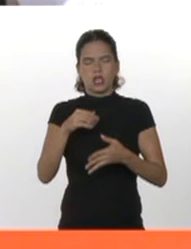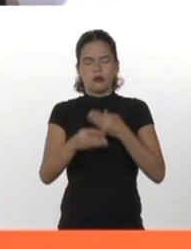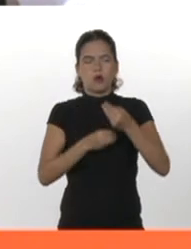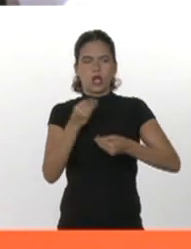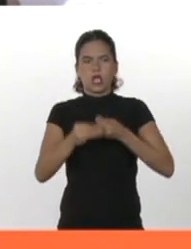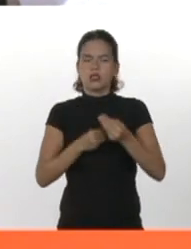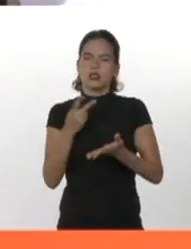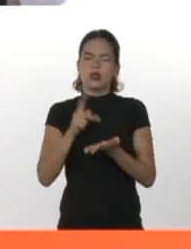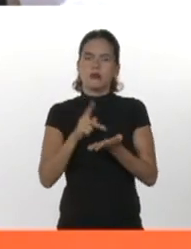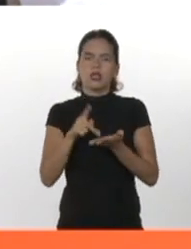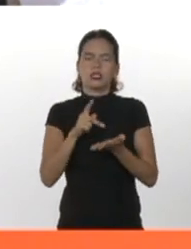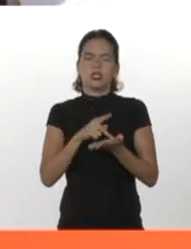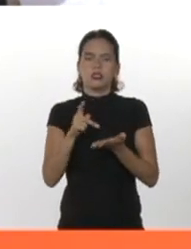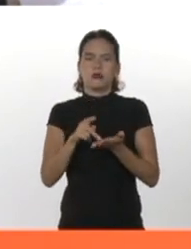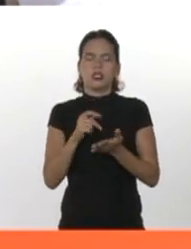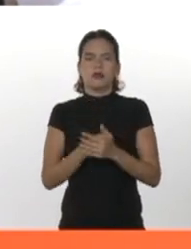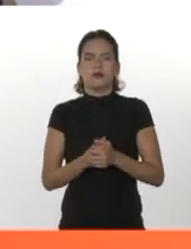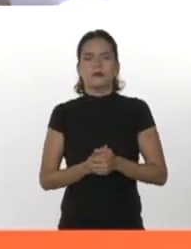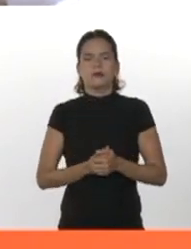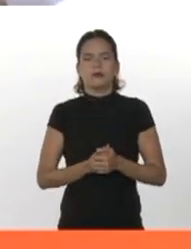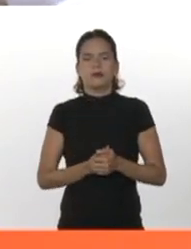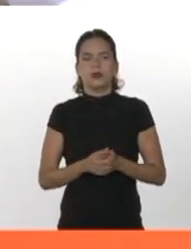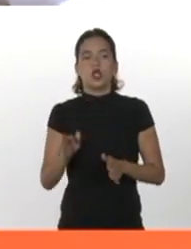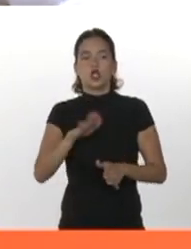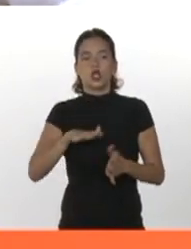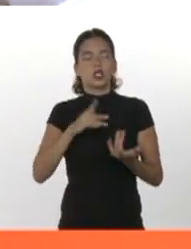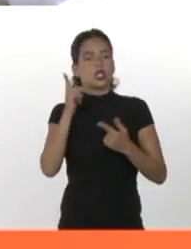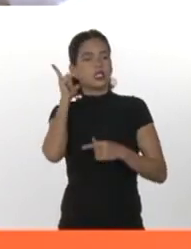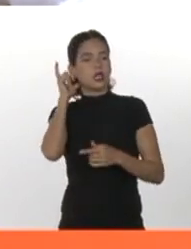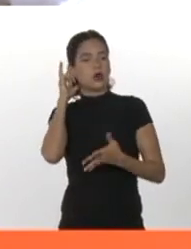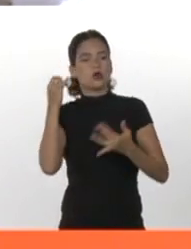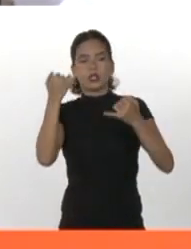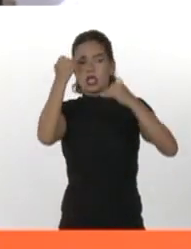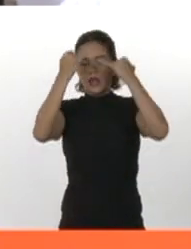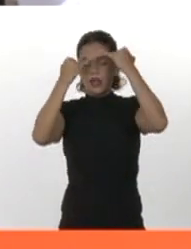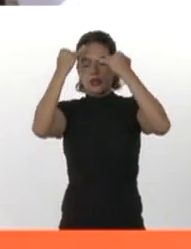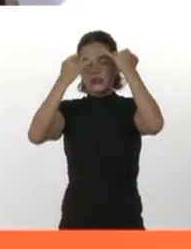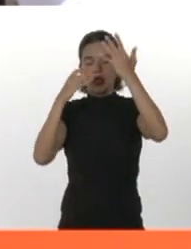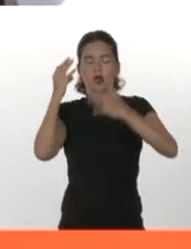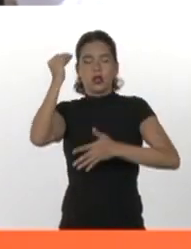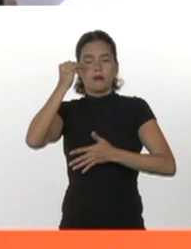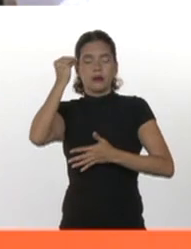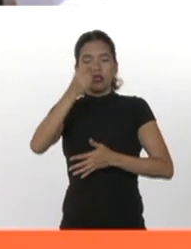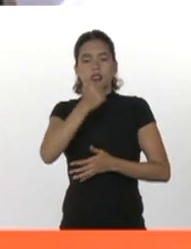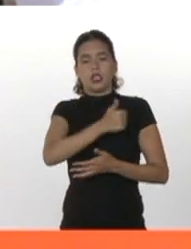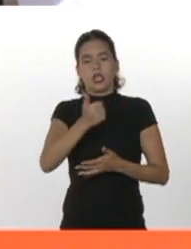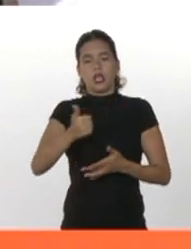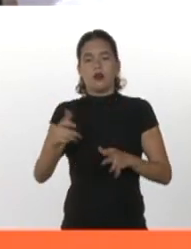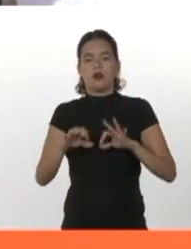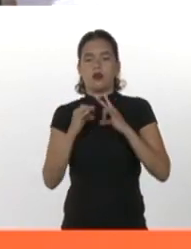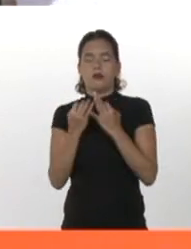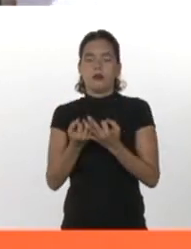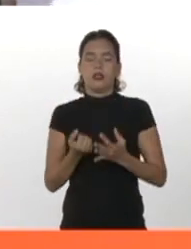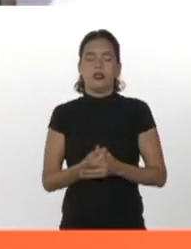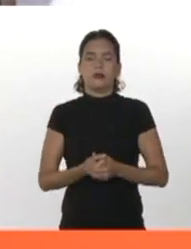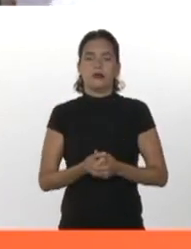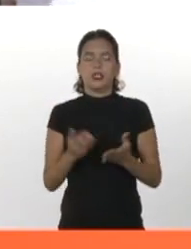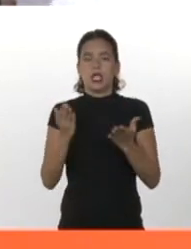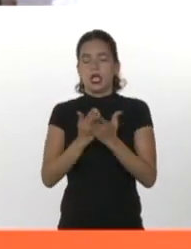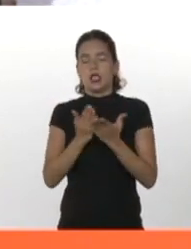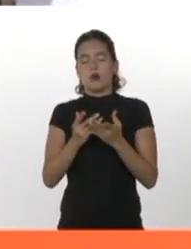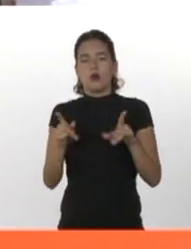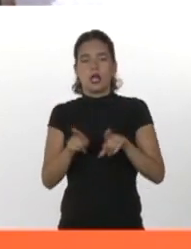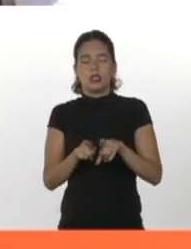la participación activa, donde se escuchen las ideas y opiniones de cada uno de los miembros de la familia. En la